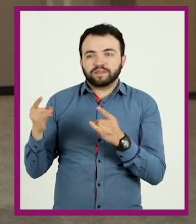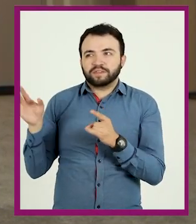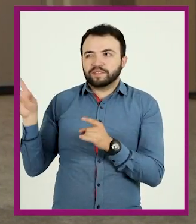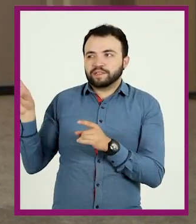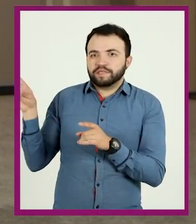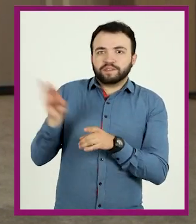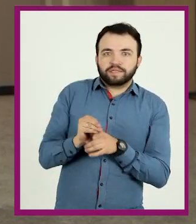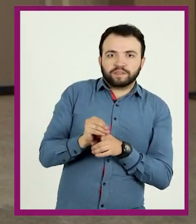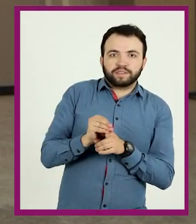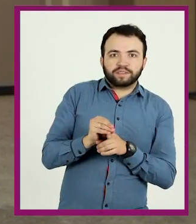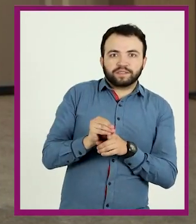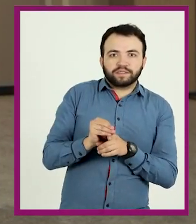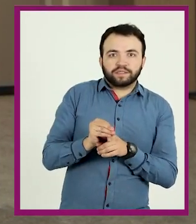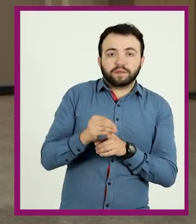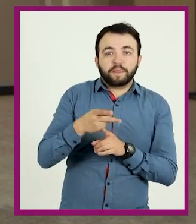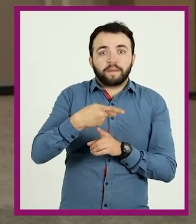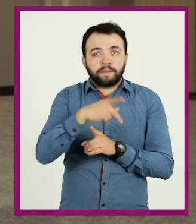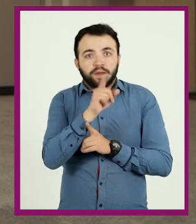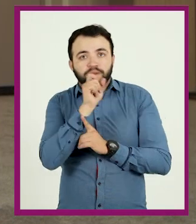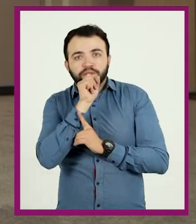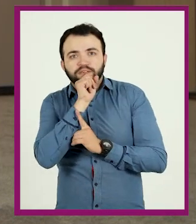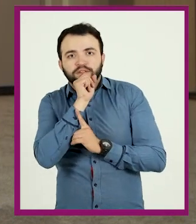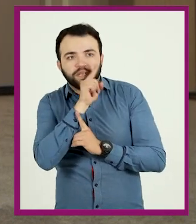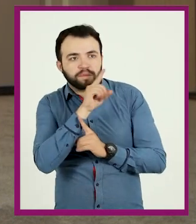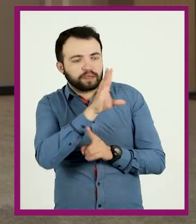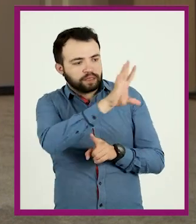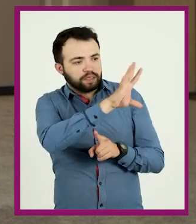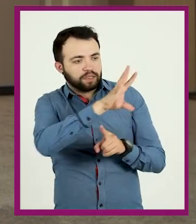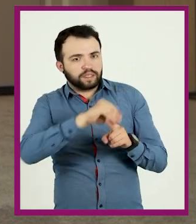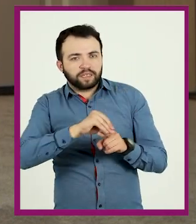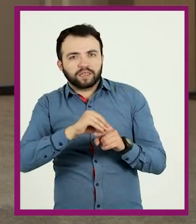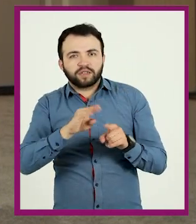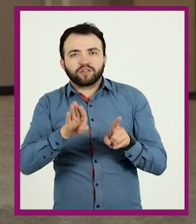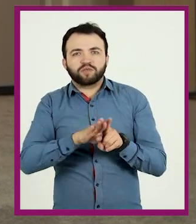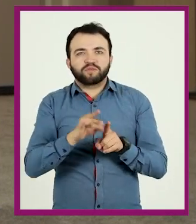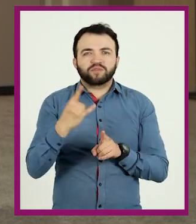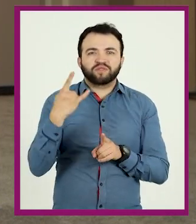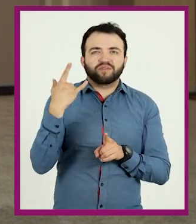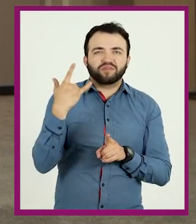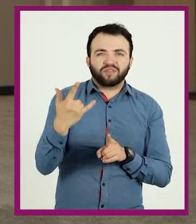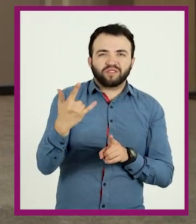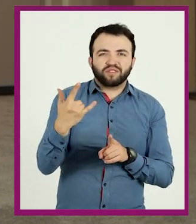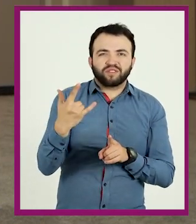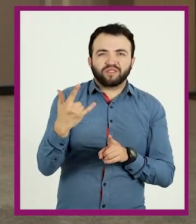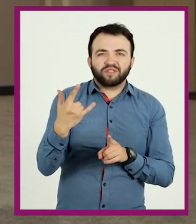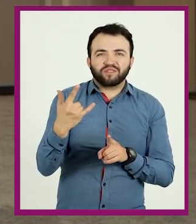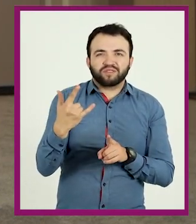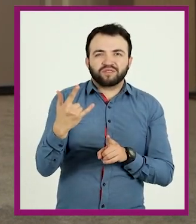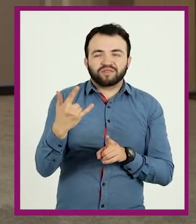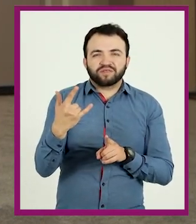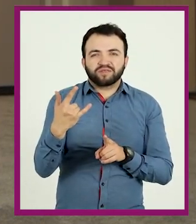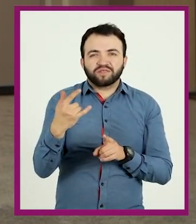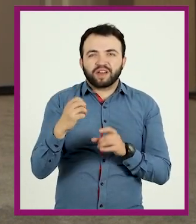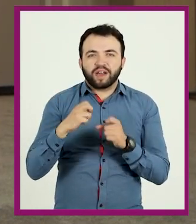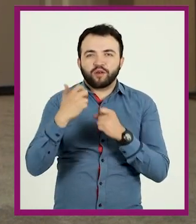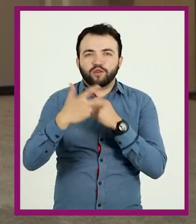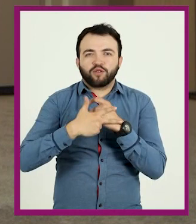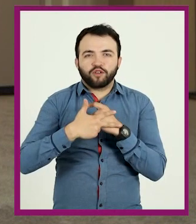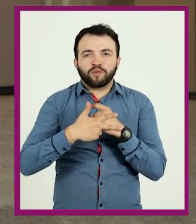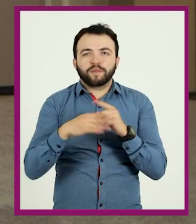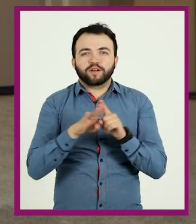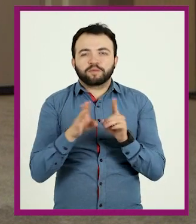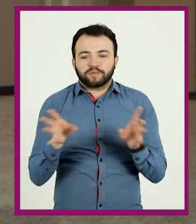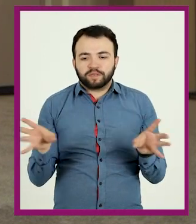de protesta argelina, pero al mismo tiempo también un poco del rock, de la cuestión de protesta del rock, y tomaban eso